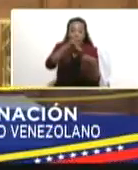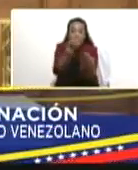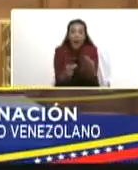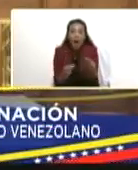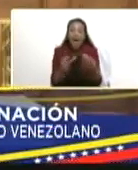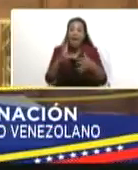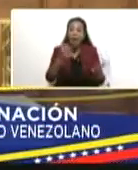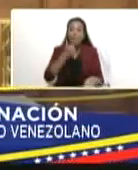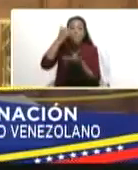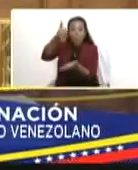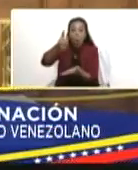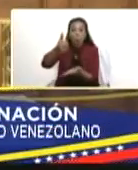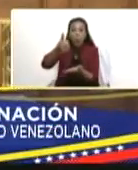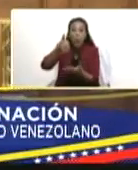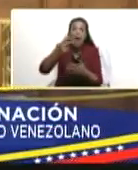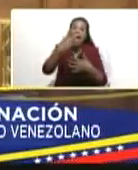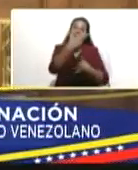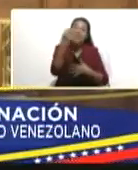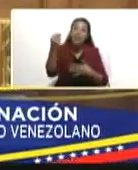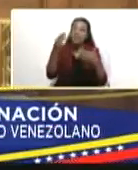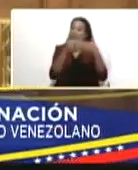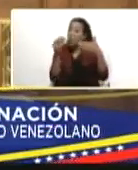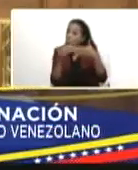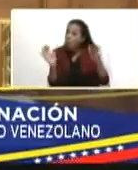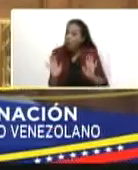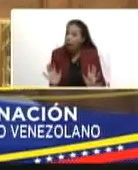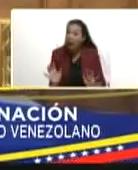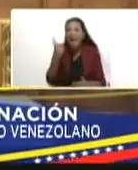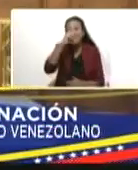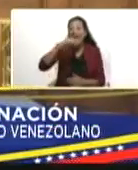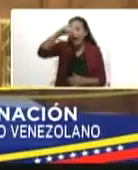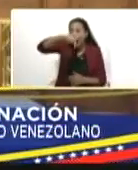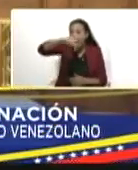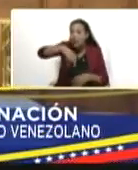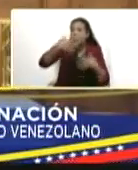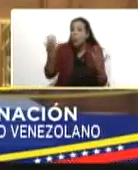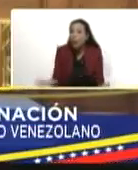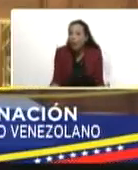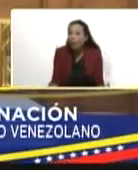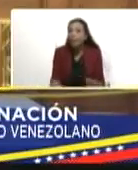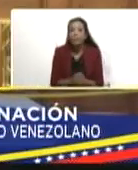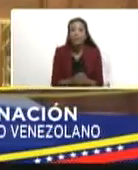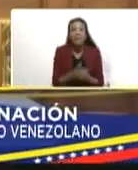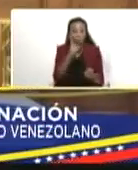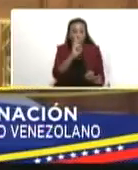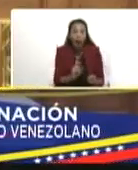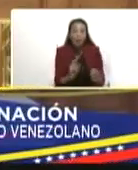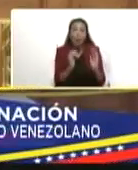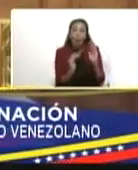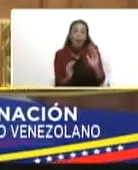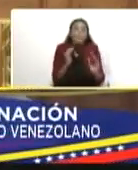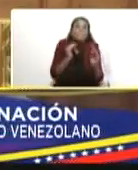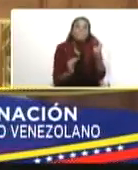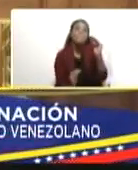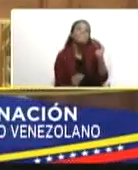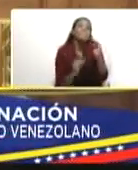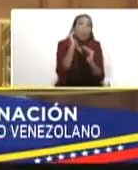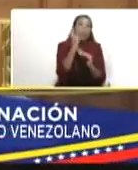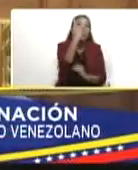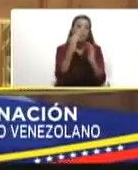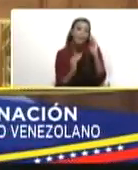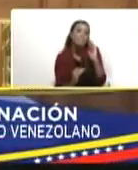y el bono de guerra en este año le estoy dando un primer empuje